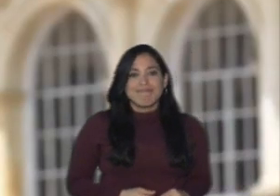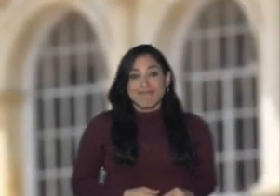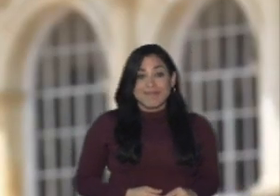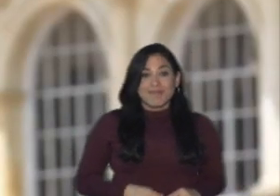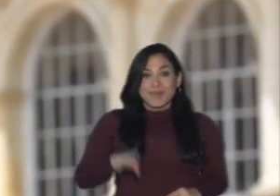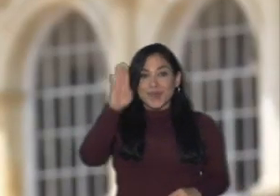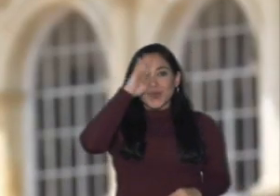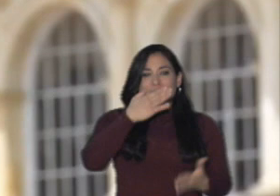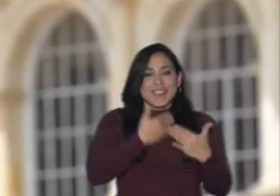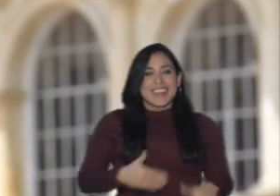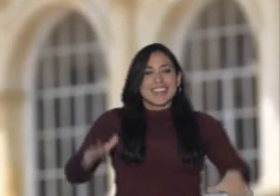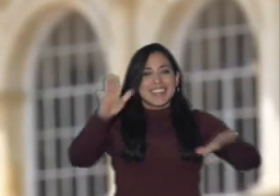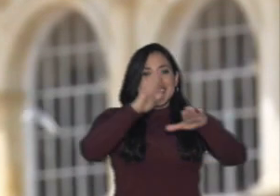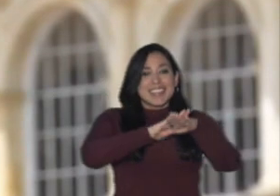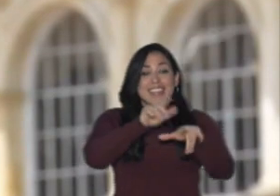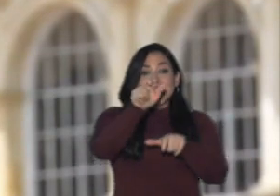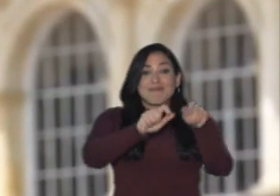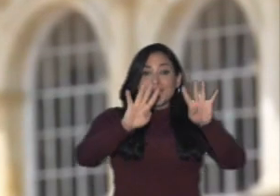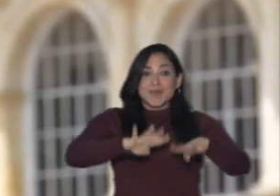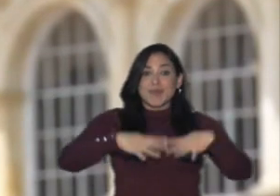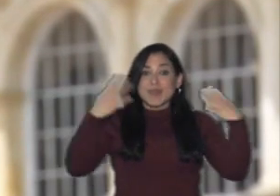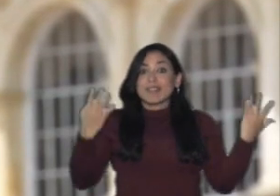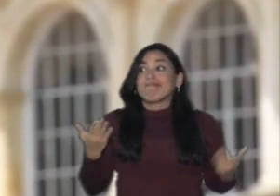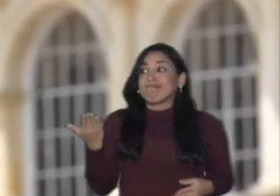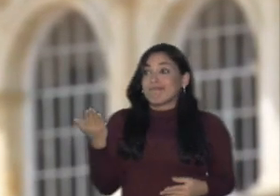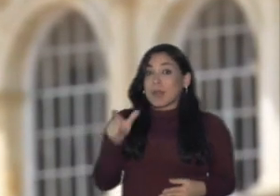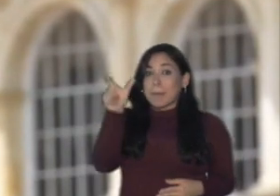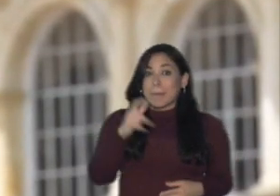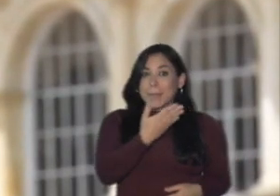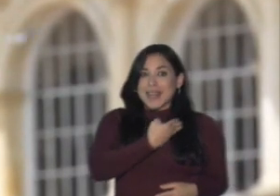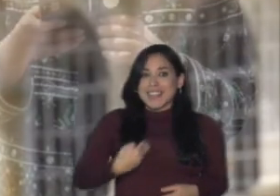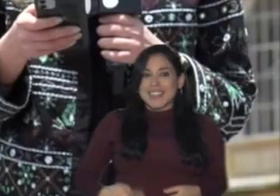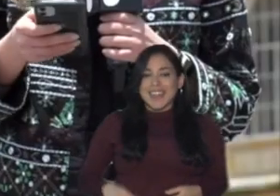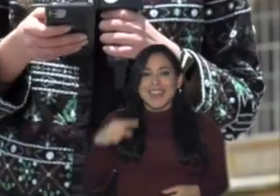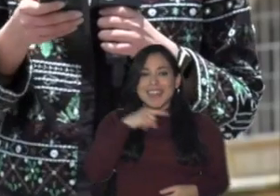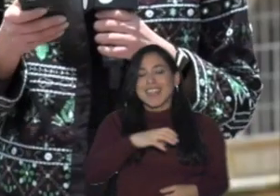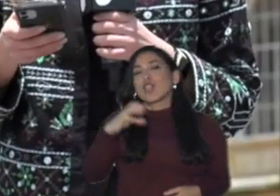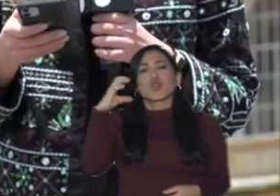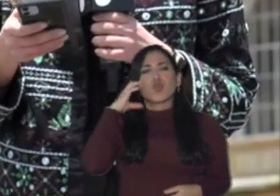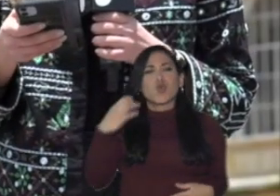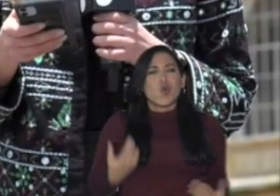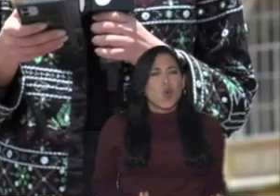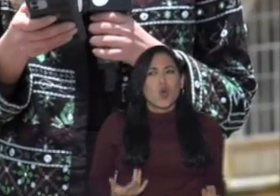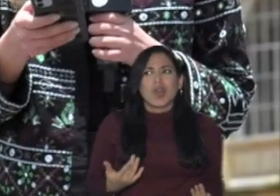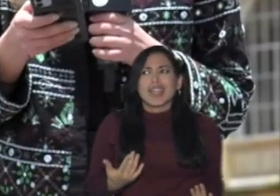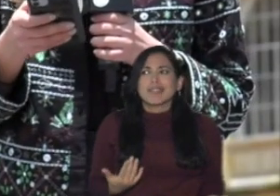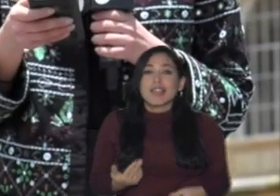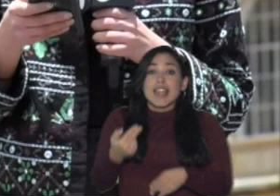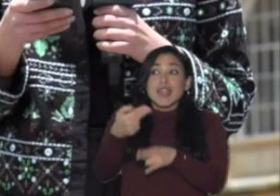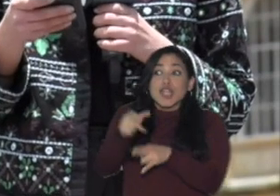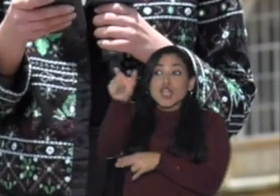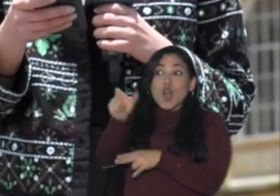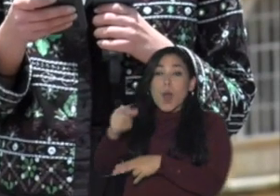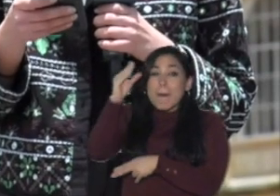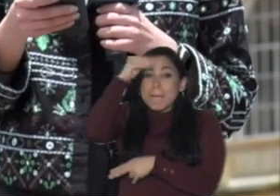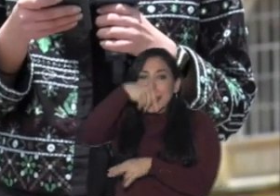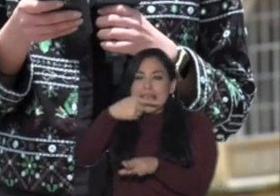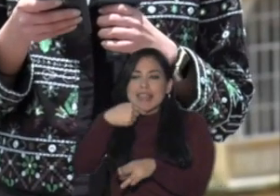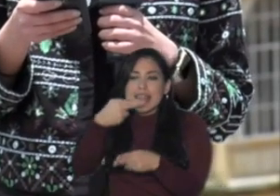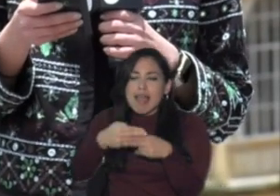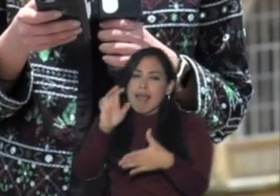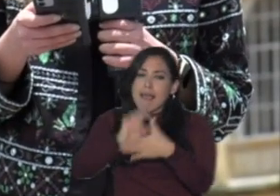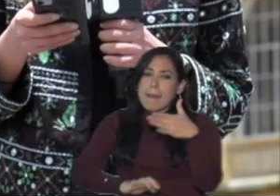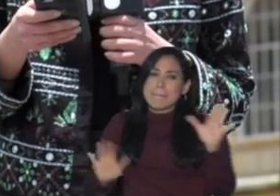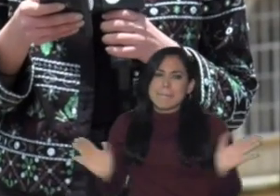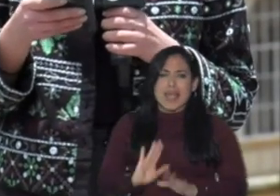Muy buenas tardes, Luisa Fernanda y televidentes. Mire lo que ha dicho el presidente Iván Duque, y sin mencionar el nombre de Gustavo Petro, es